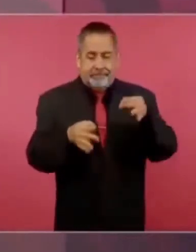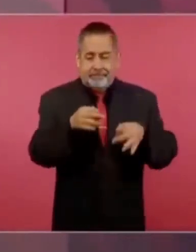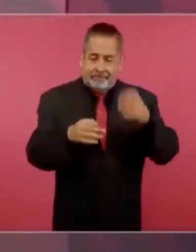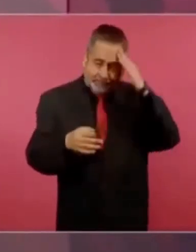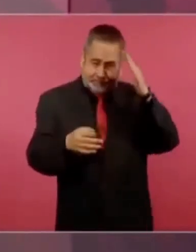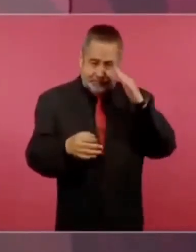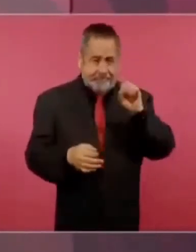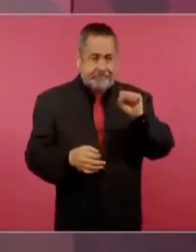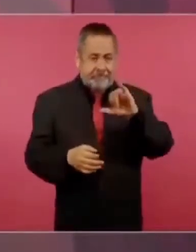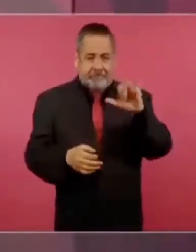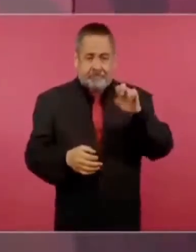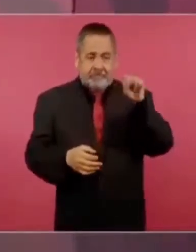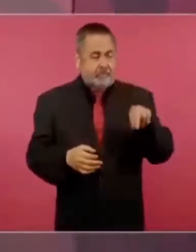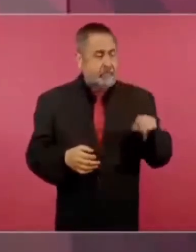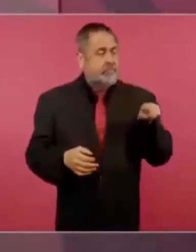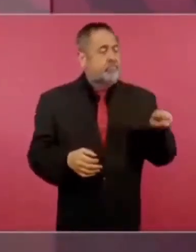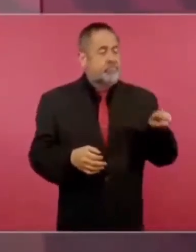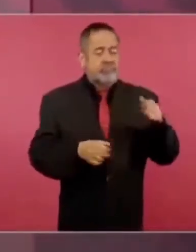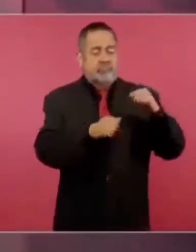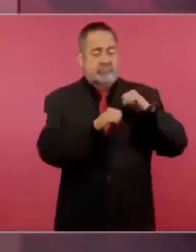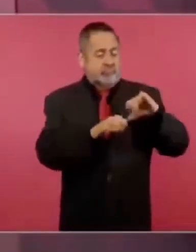del supremo poder